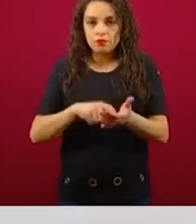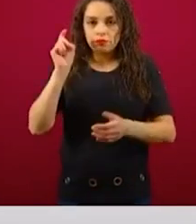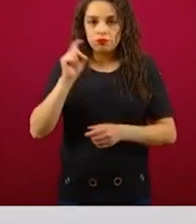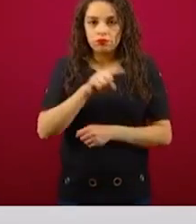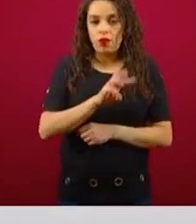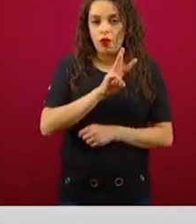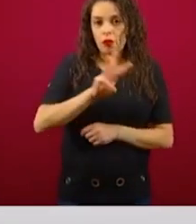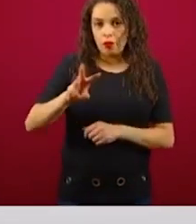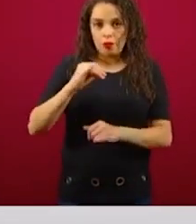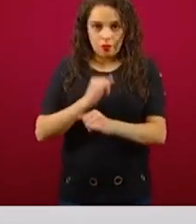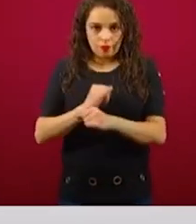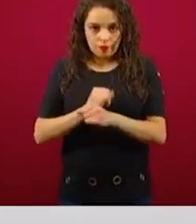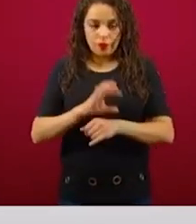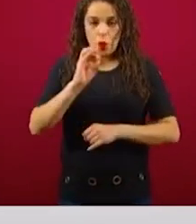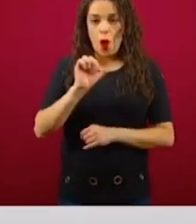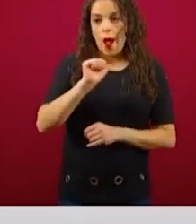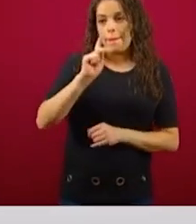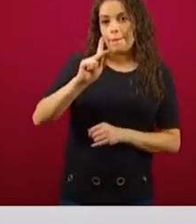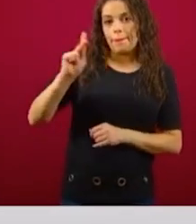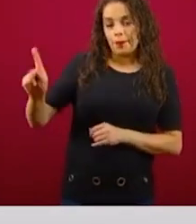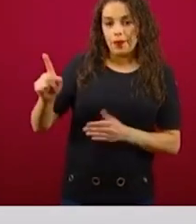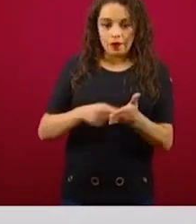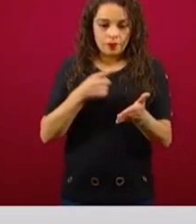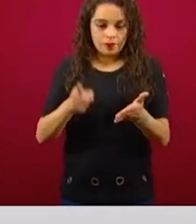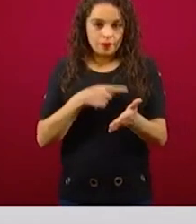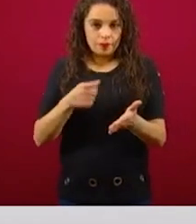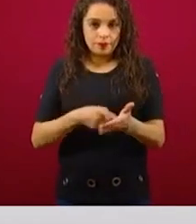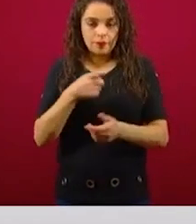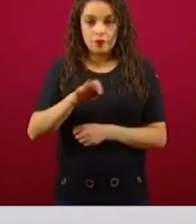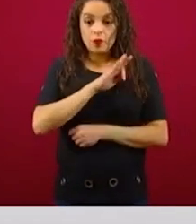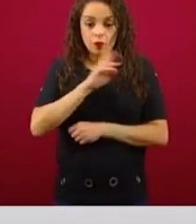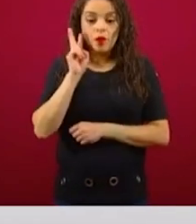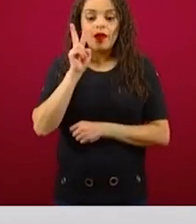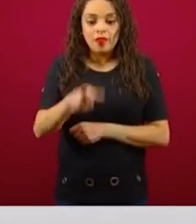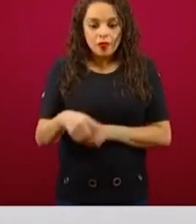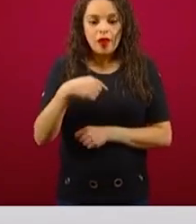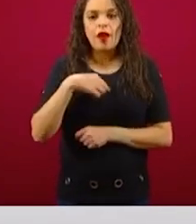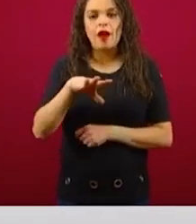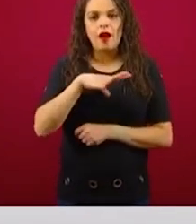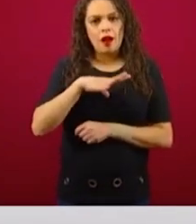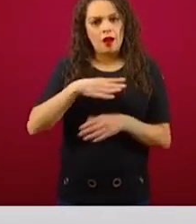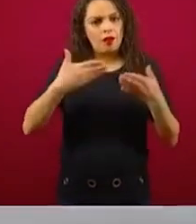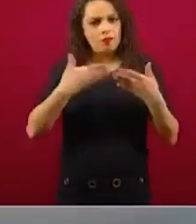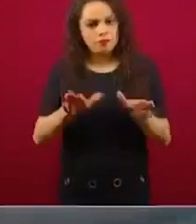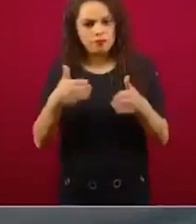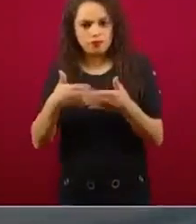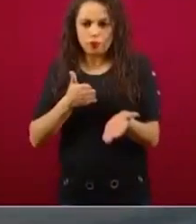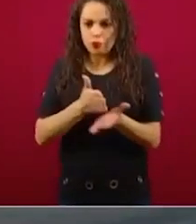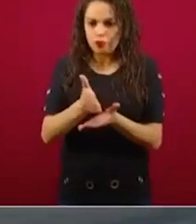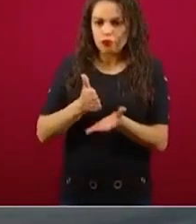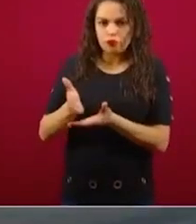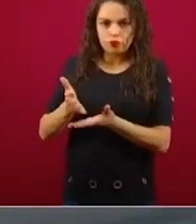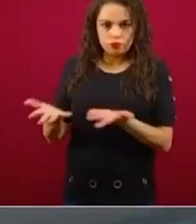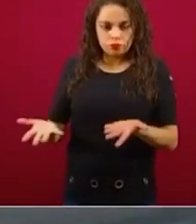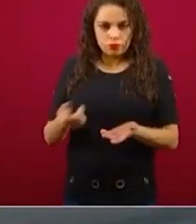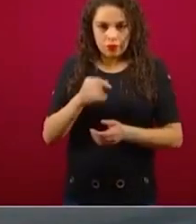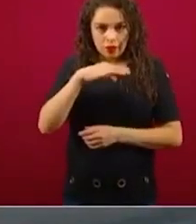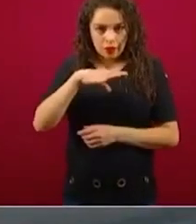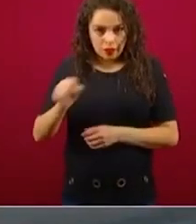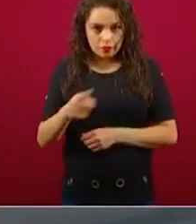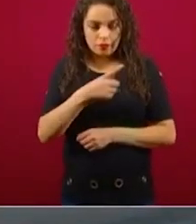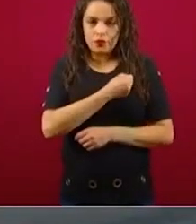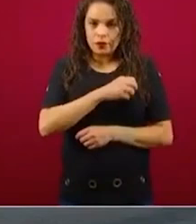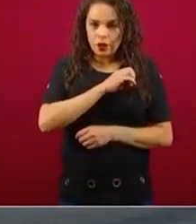app IMSS Digital y el trabajador puede verificar si tiene acceso o no a servicios médicos y algo muy importante, puede verificar quiénes son